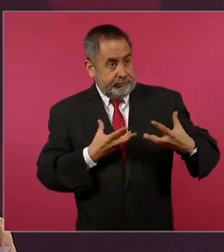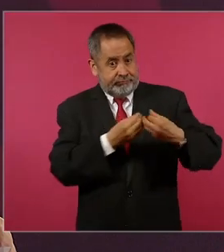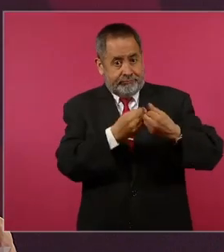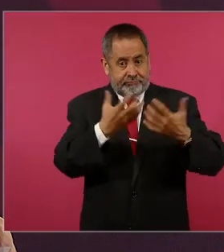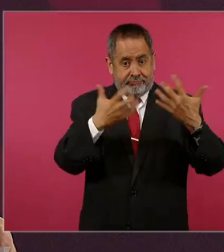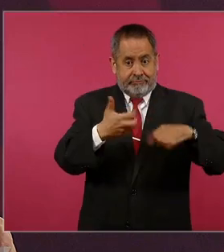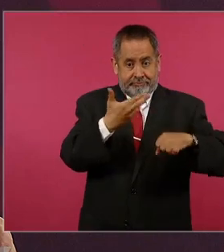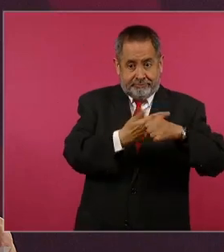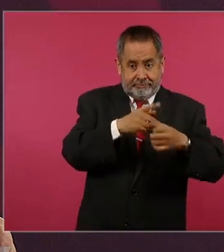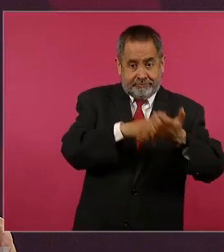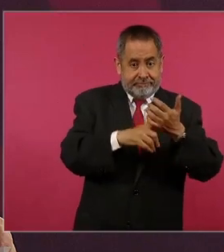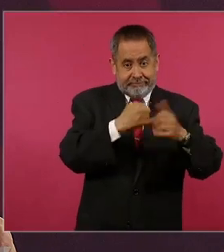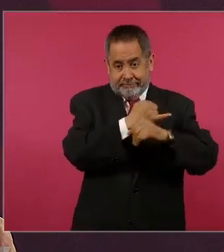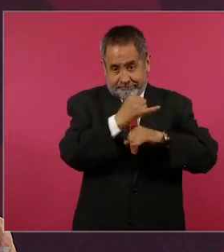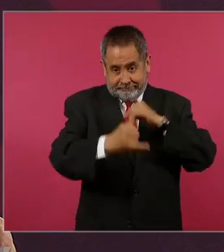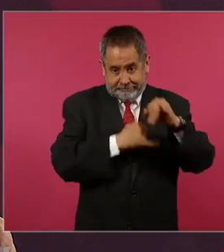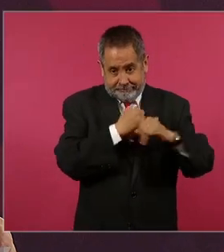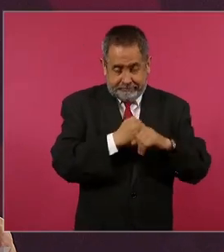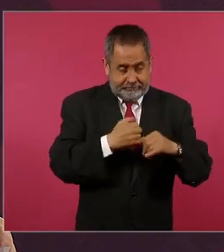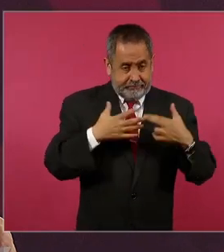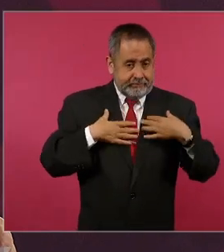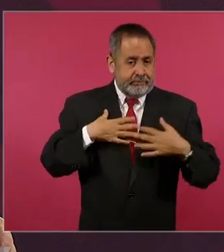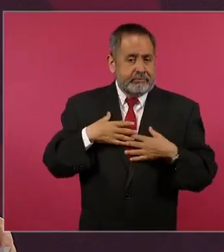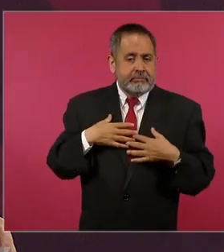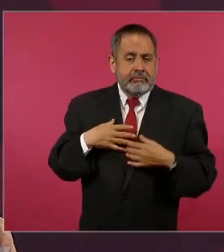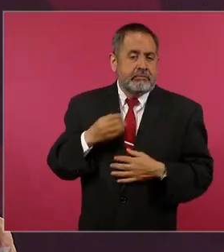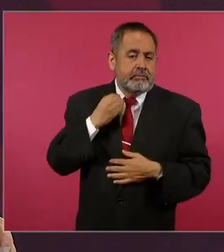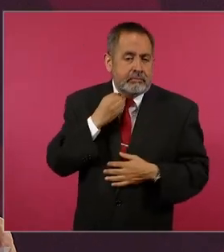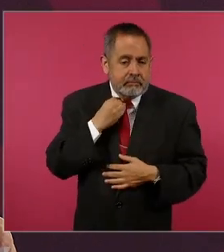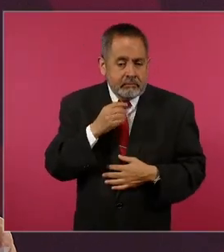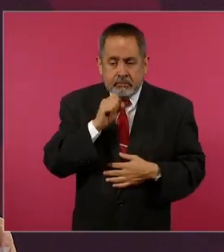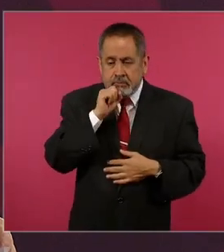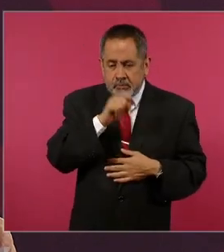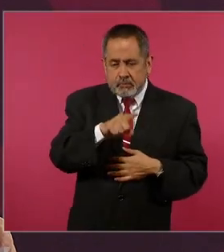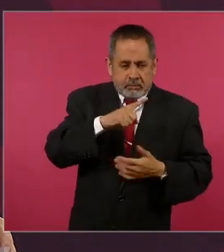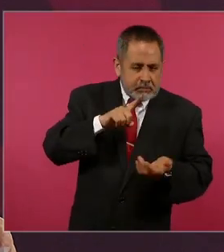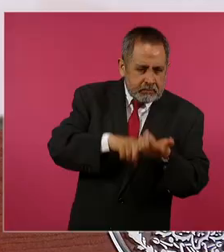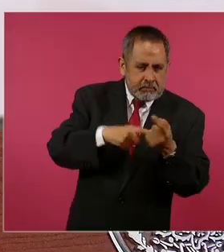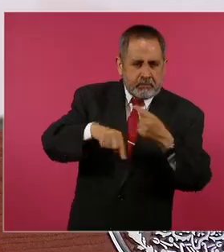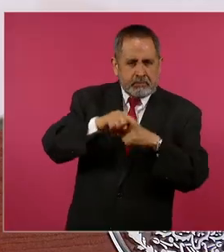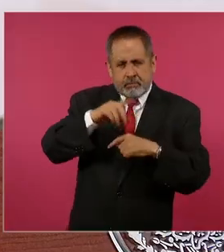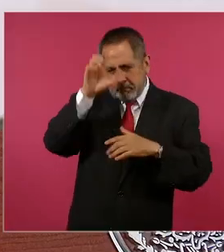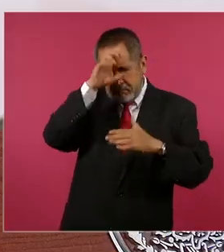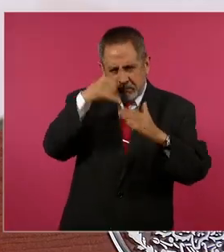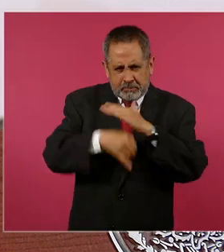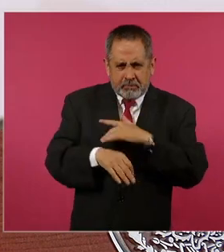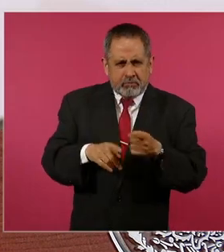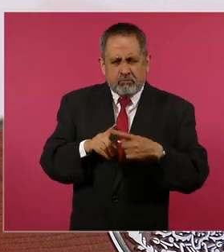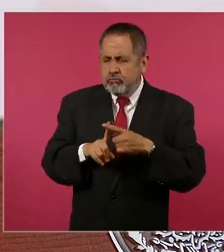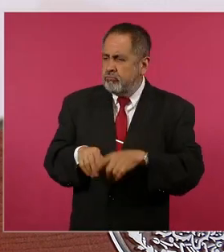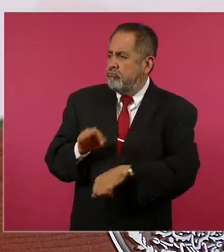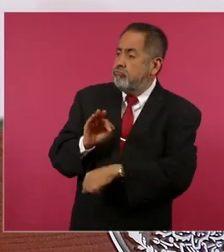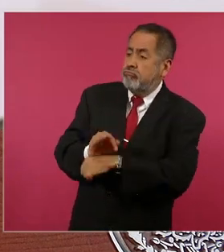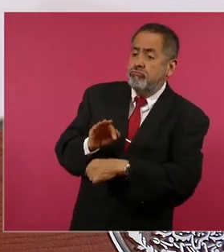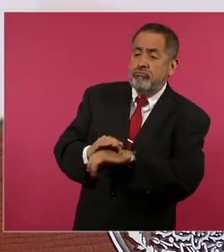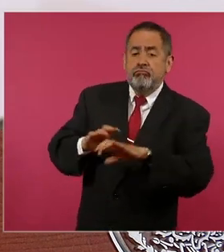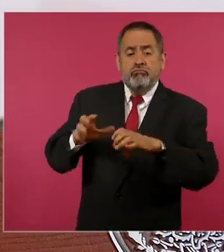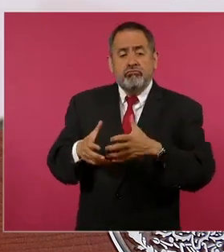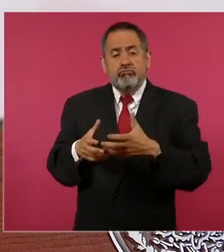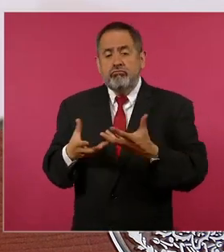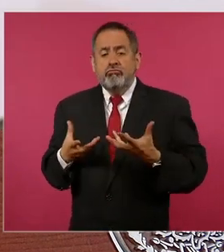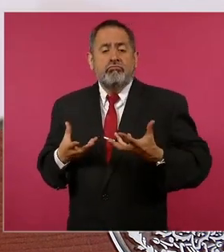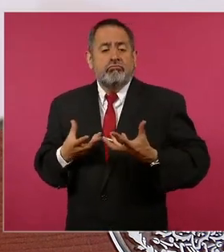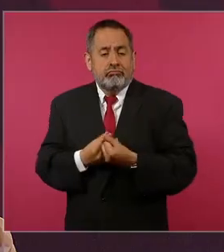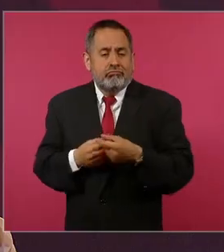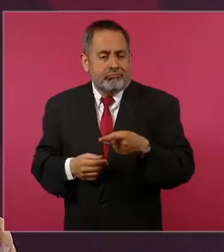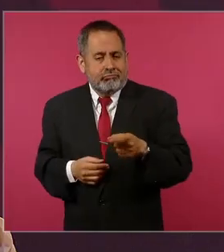compañías deslindadoras, pues eran a la vez científicos, defensores del régimen